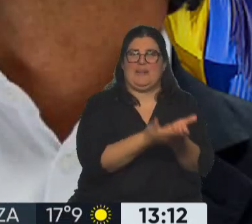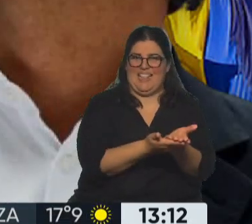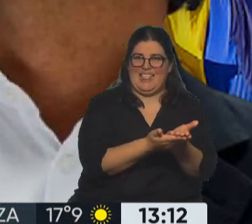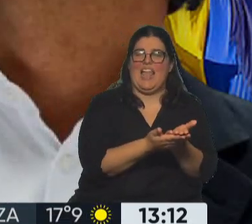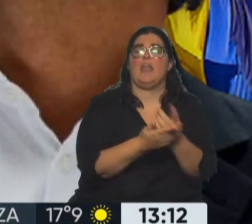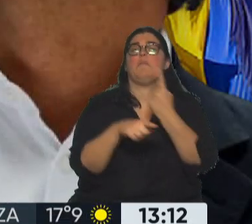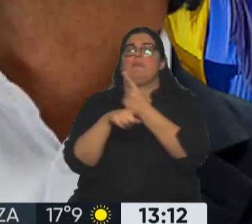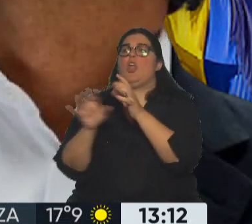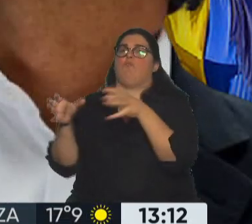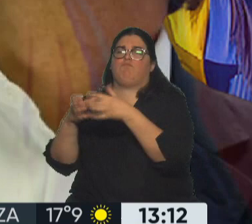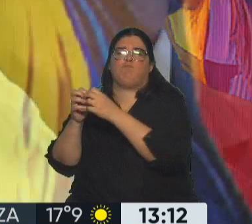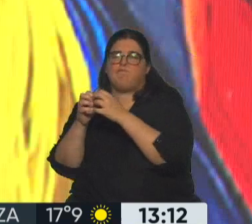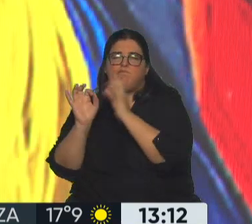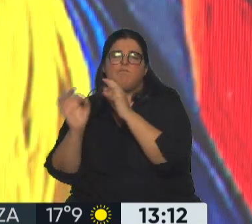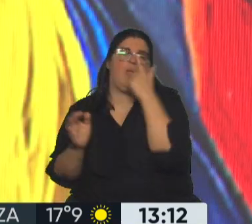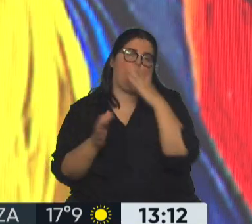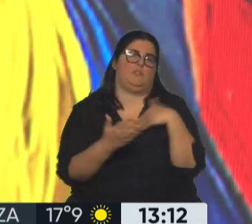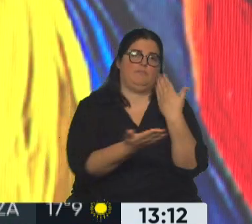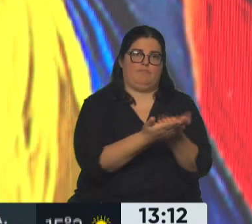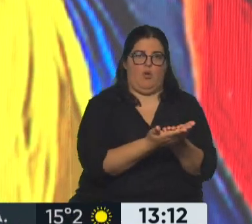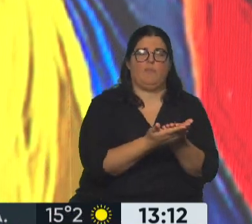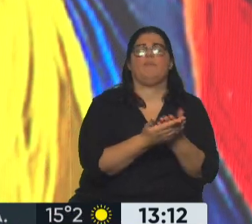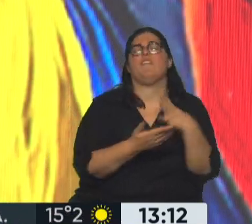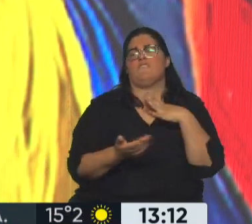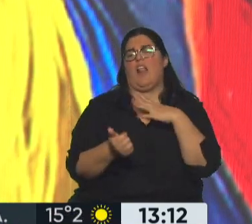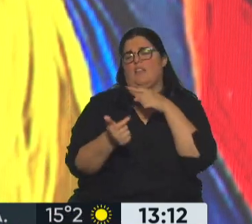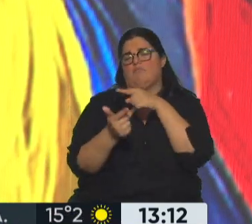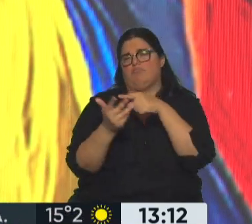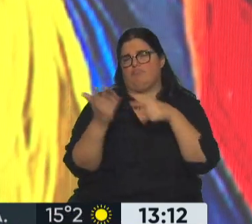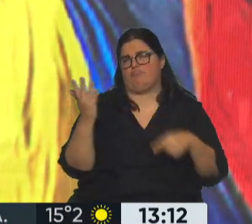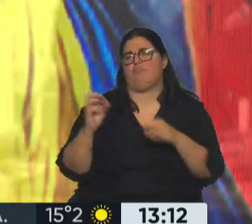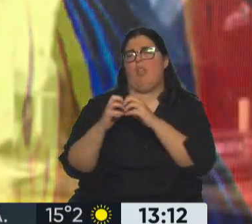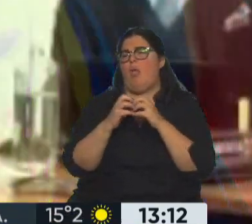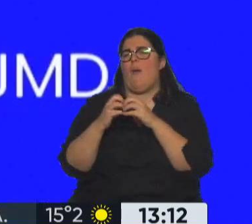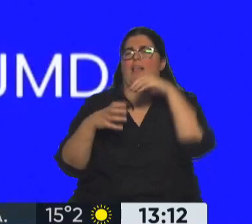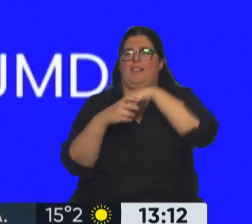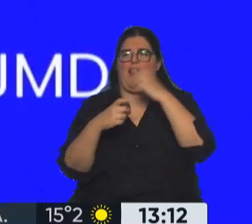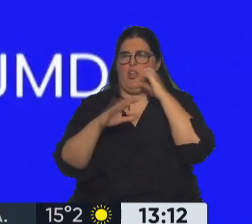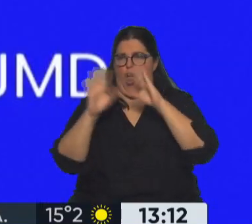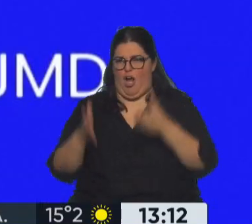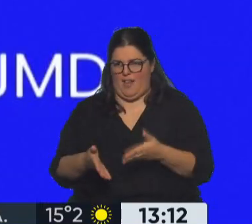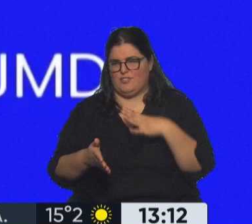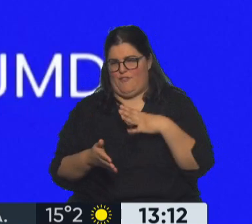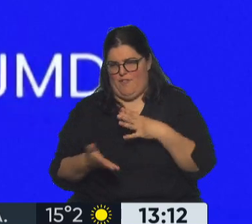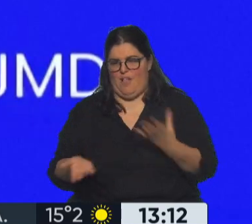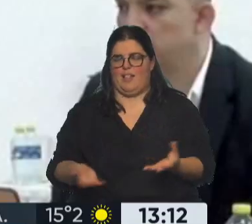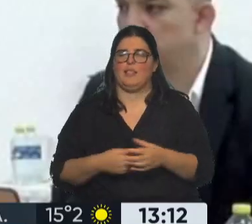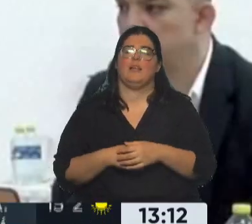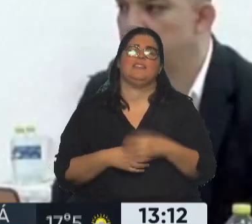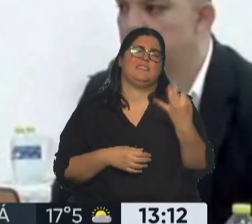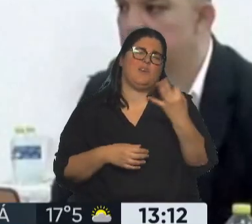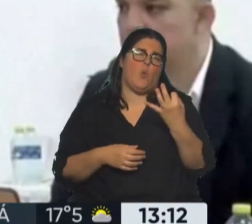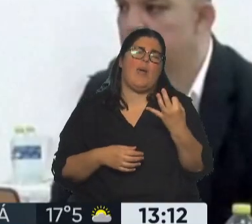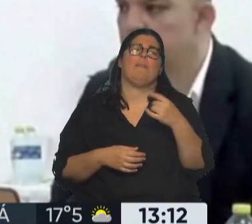el sector. Bueno, como verán, son varias las cuestiones que aún falta debatir en el Congreso y, lógicamente, seguramente